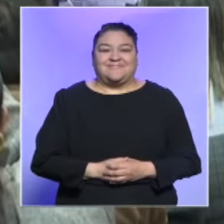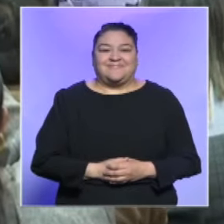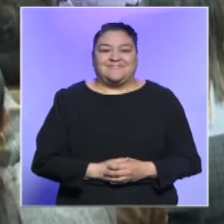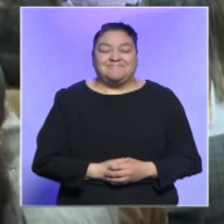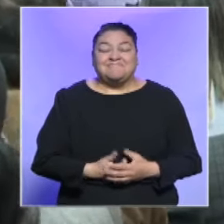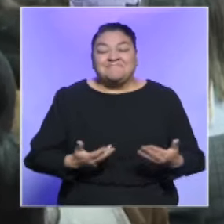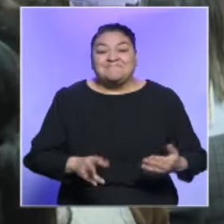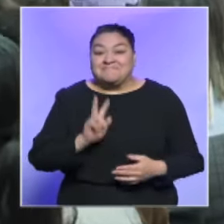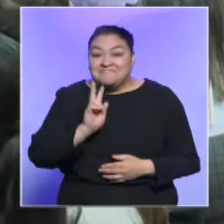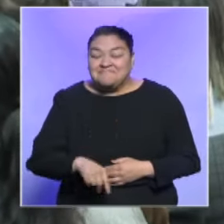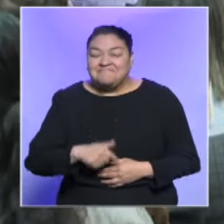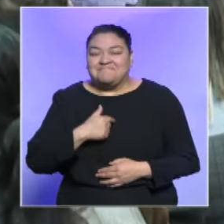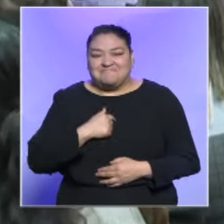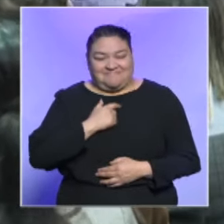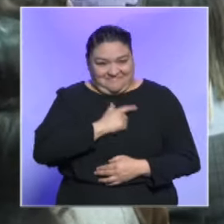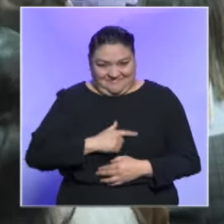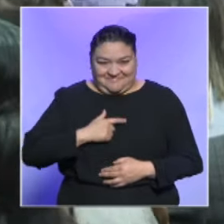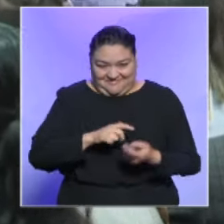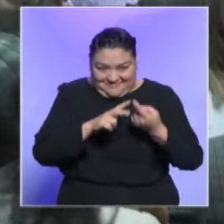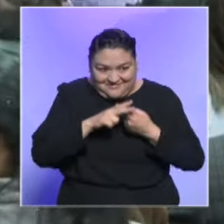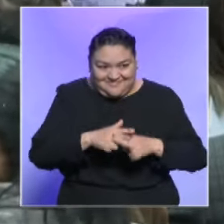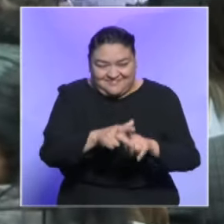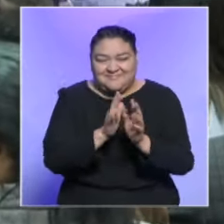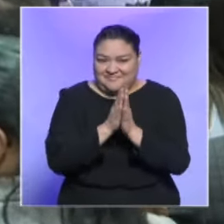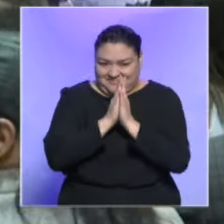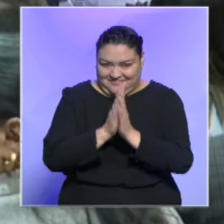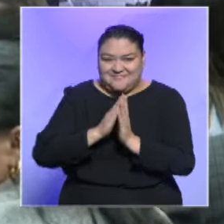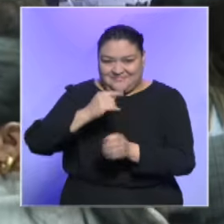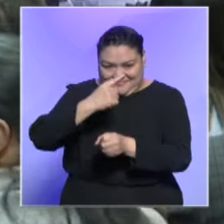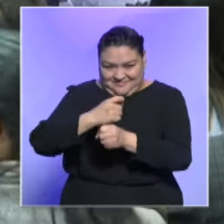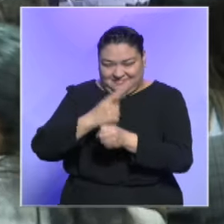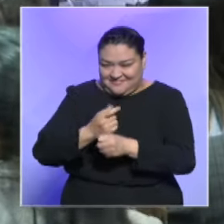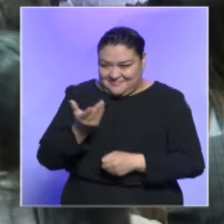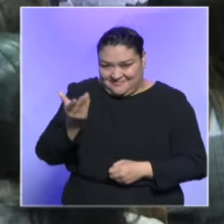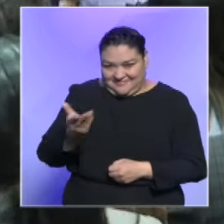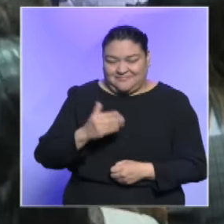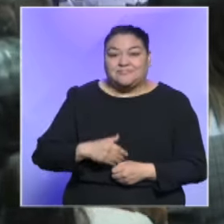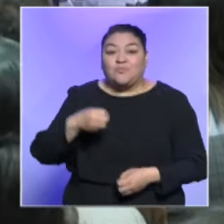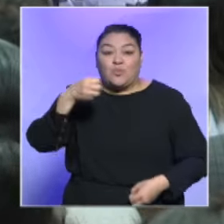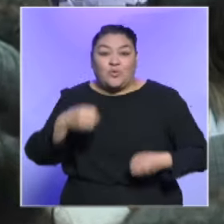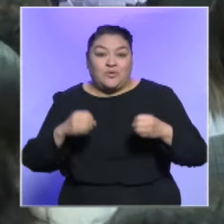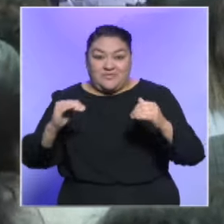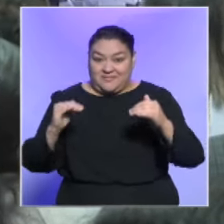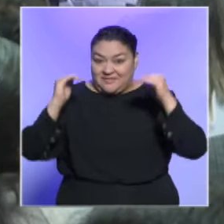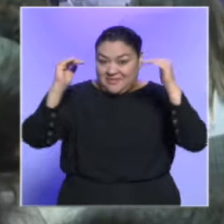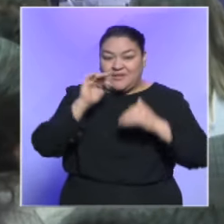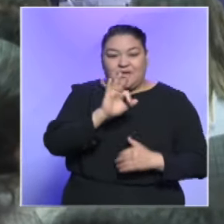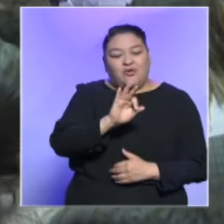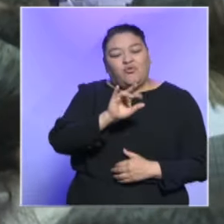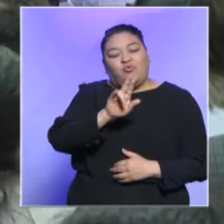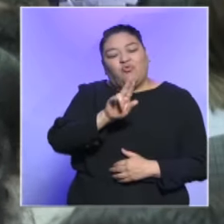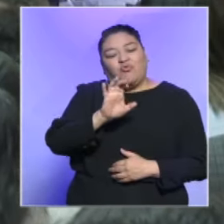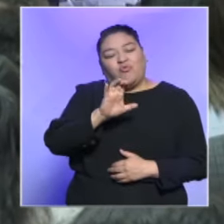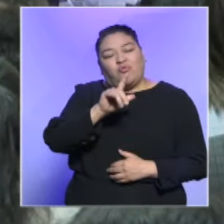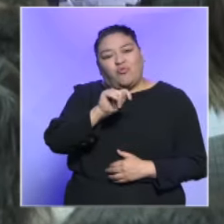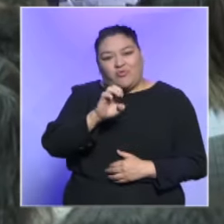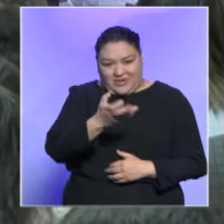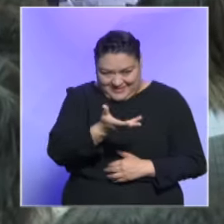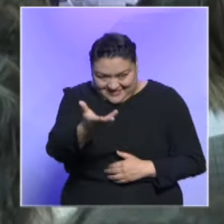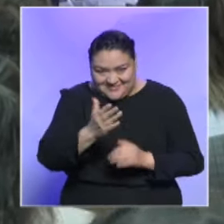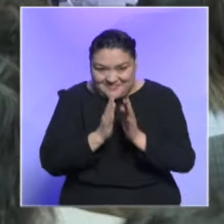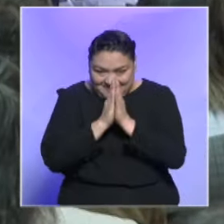Pues para dar inicio, yo le pediría en primerísimo lugar al señor magistrado don Felipe Alfredo Fuentes Barrera que hiciera uso de la voz,